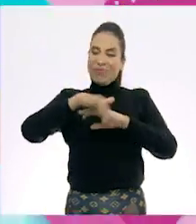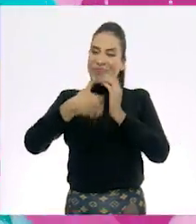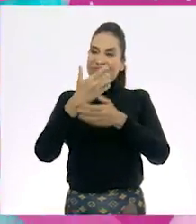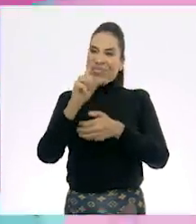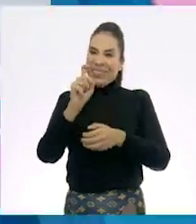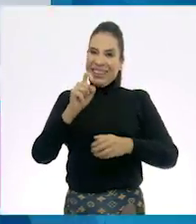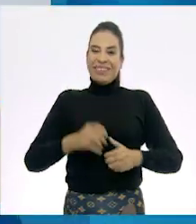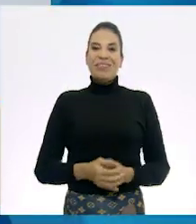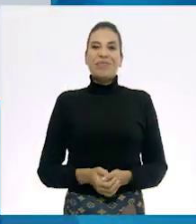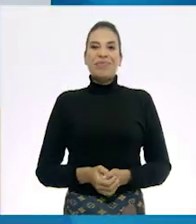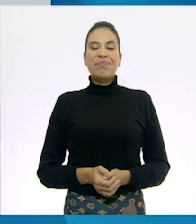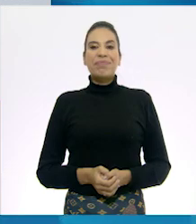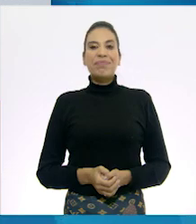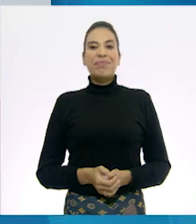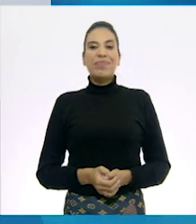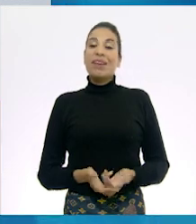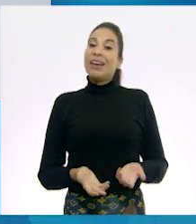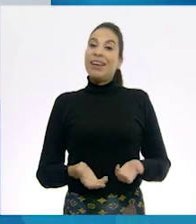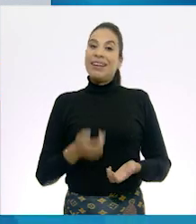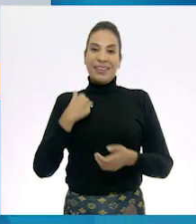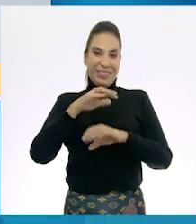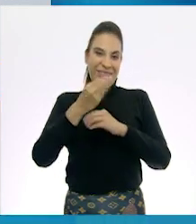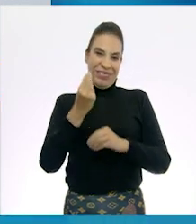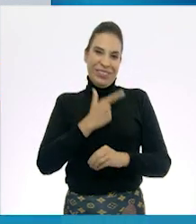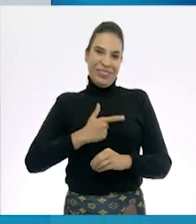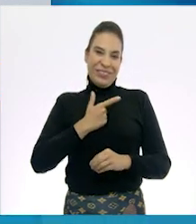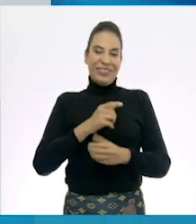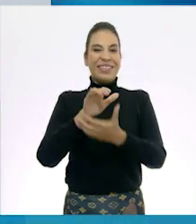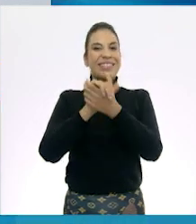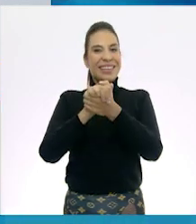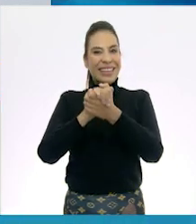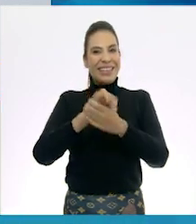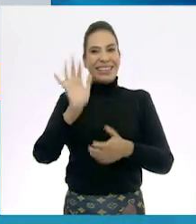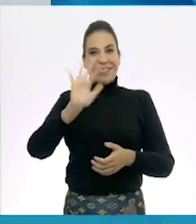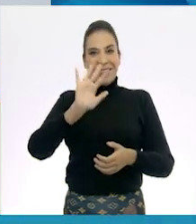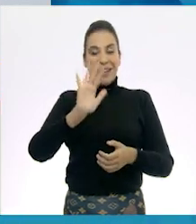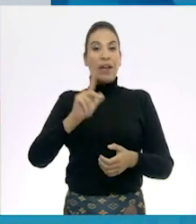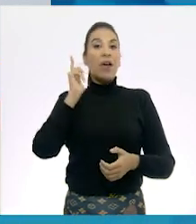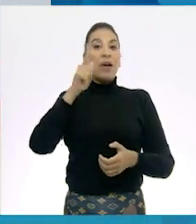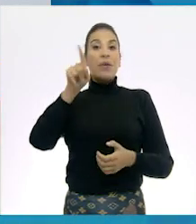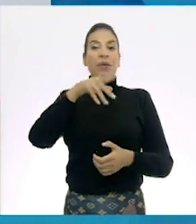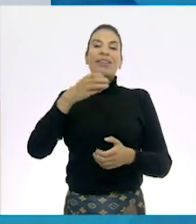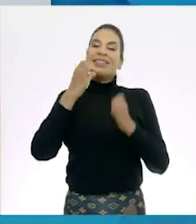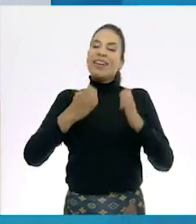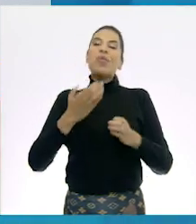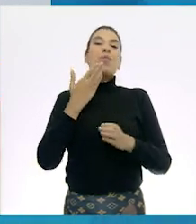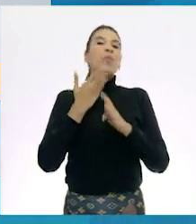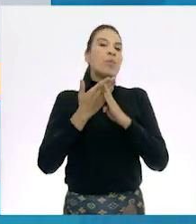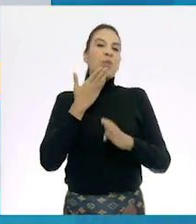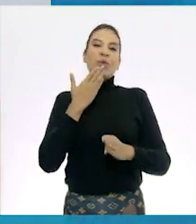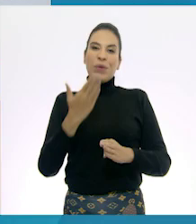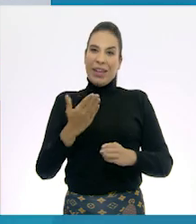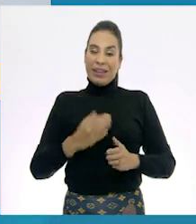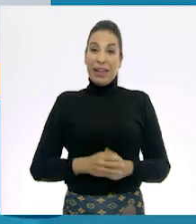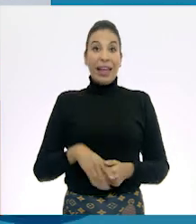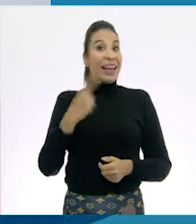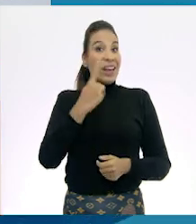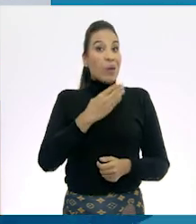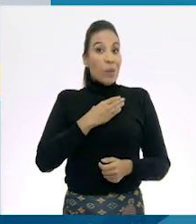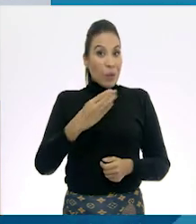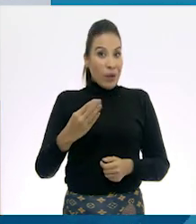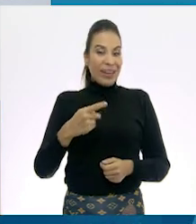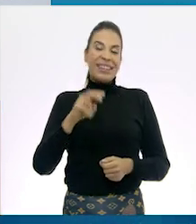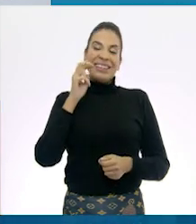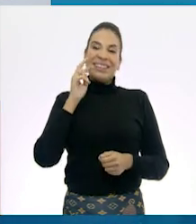manos. Me da mucho gusto saludarlos. Espero que estén muy bien. Qué bueno